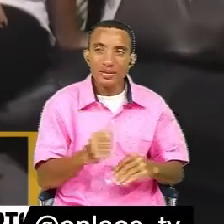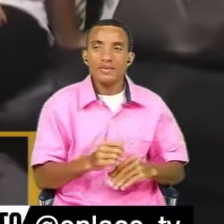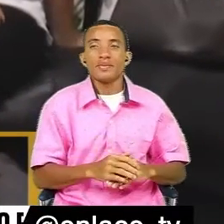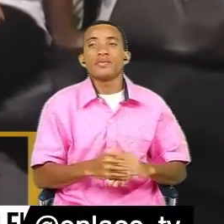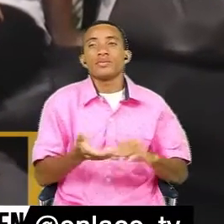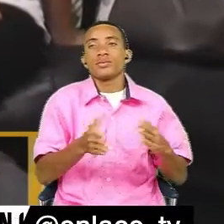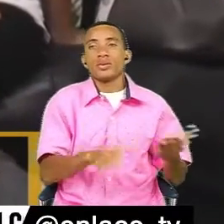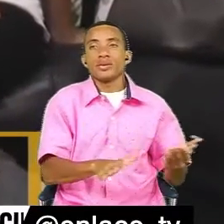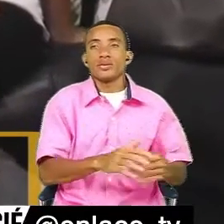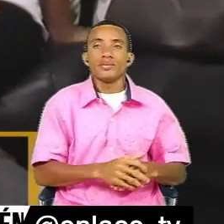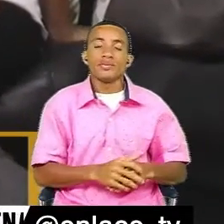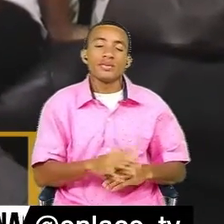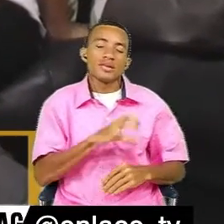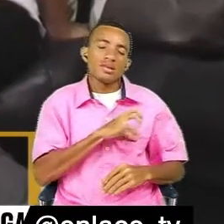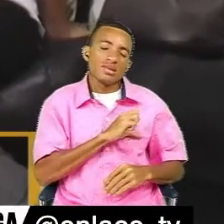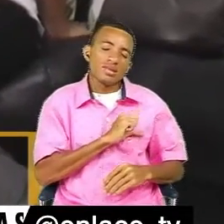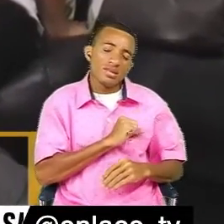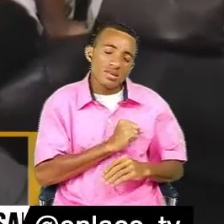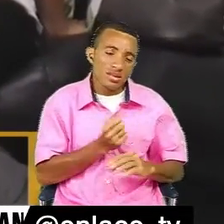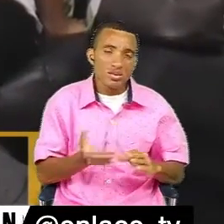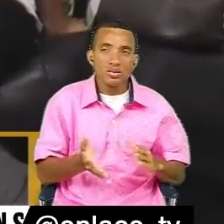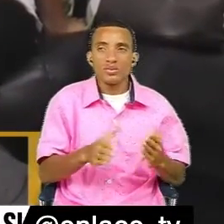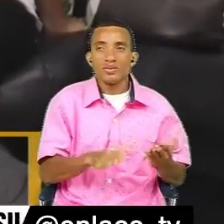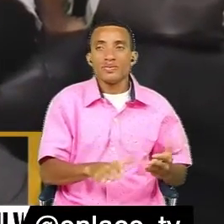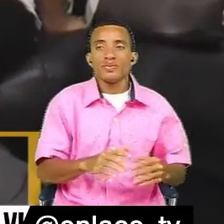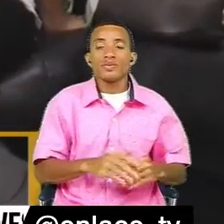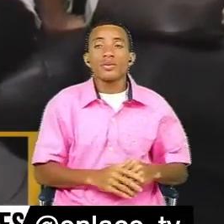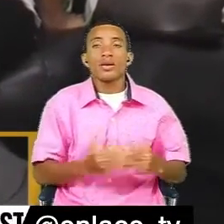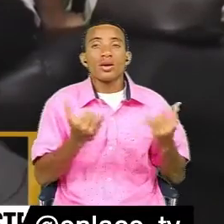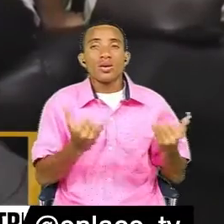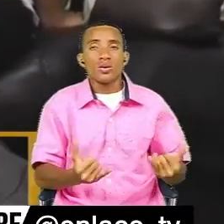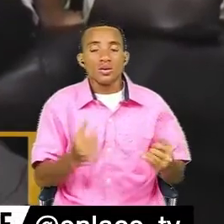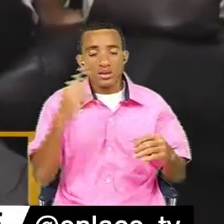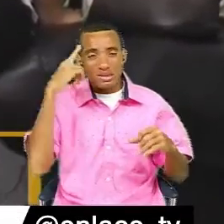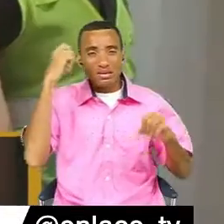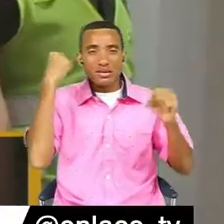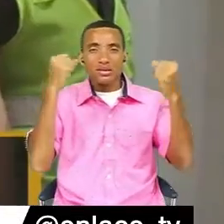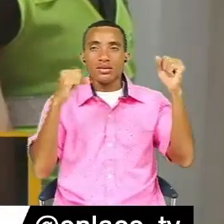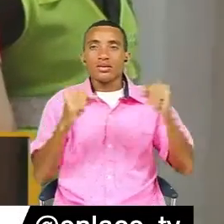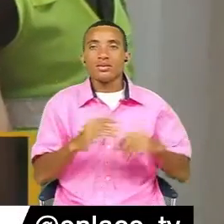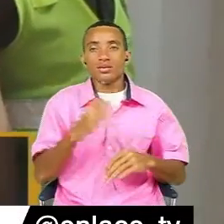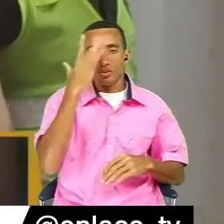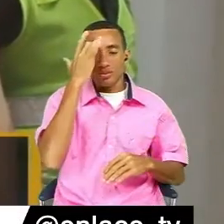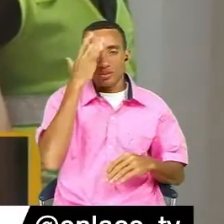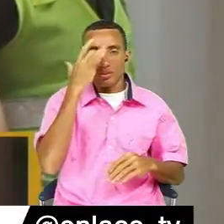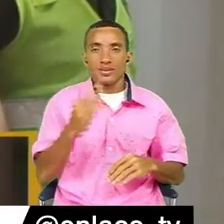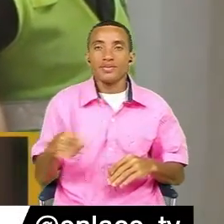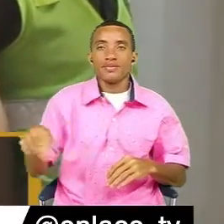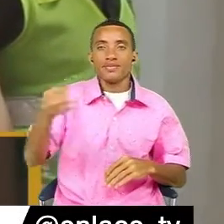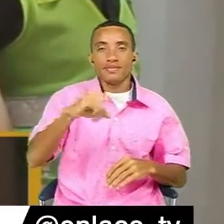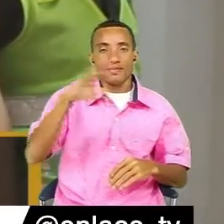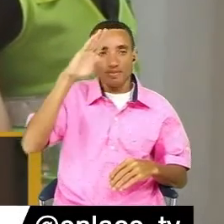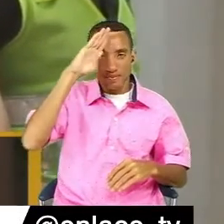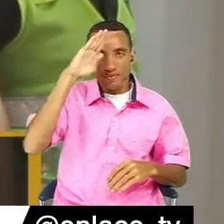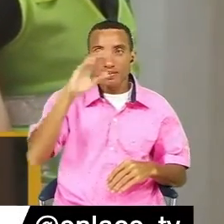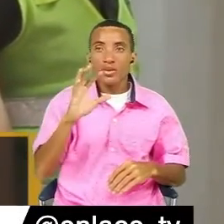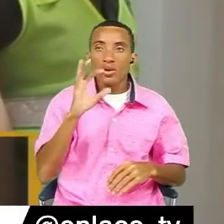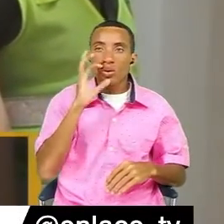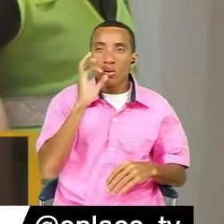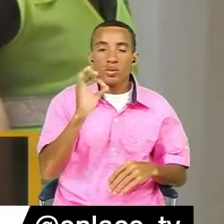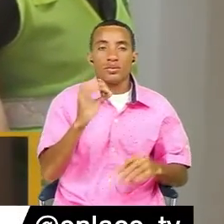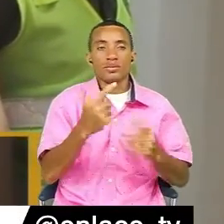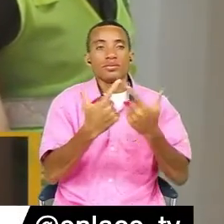que les ha causado la pérdida de su familiar, su intranquilidad ahora los inquieta por cuenta de la justicia colombiana, que dejó en libertad al presunto